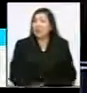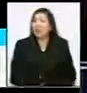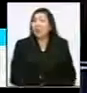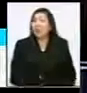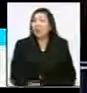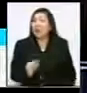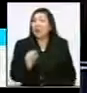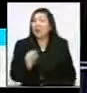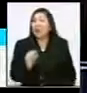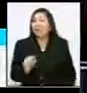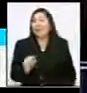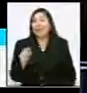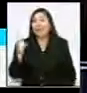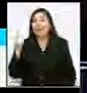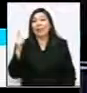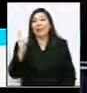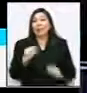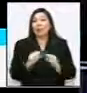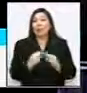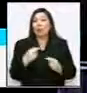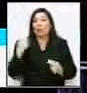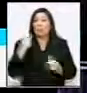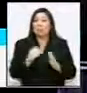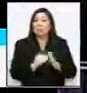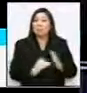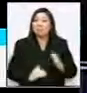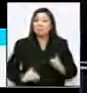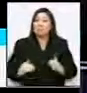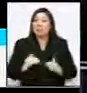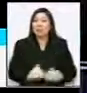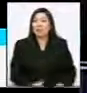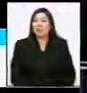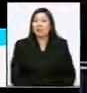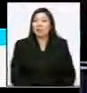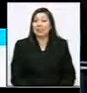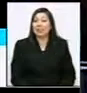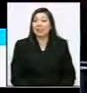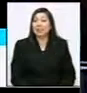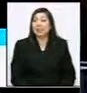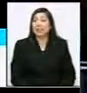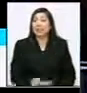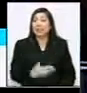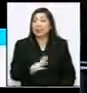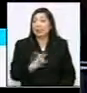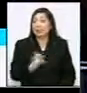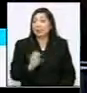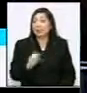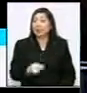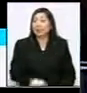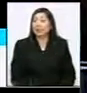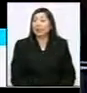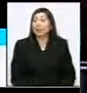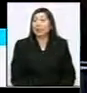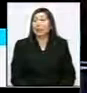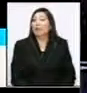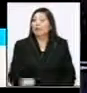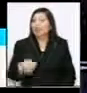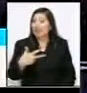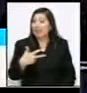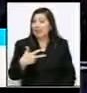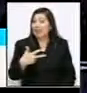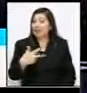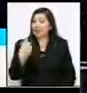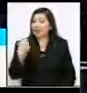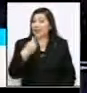es líder de la bancada mayoritaria, es diputada, por supuesto, y tres, es